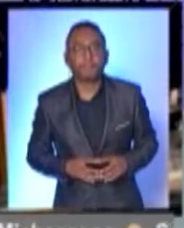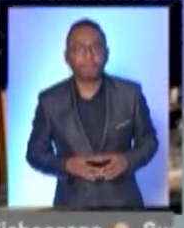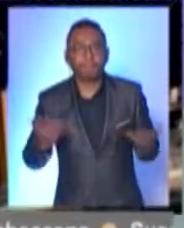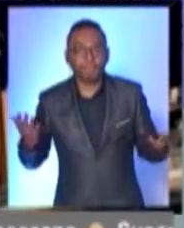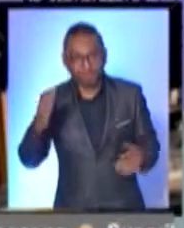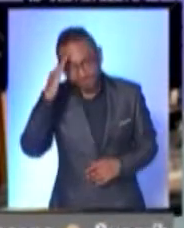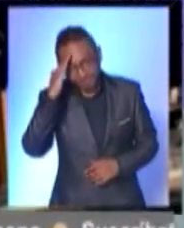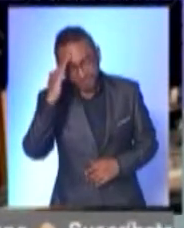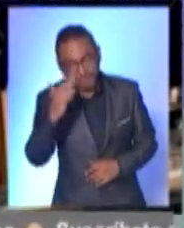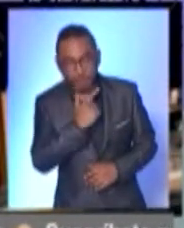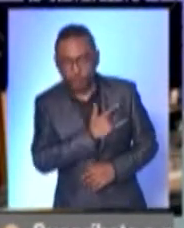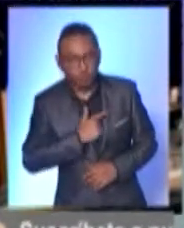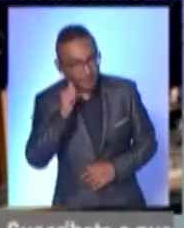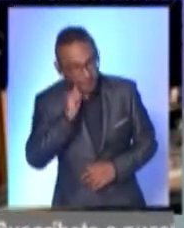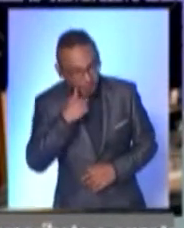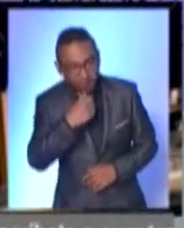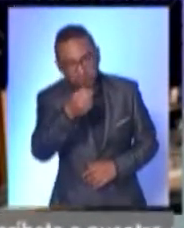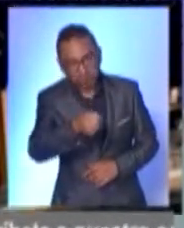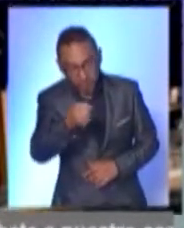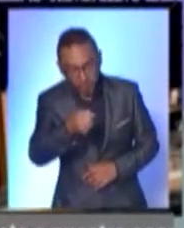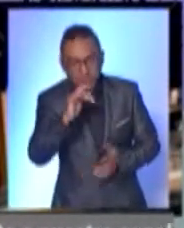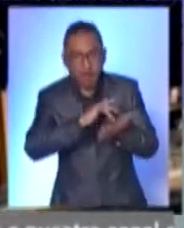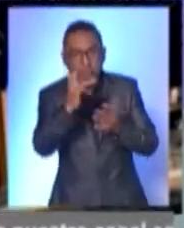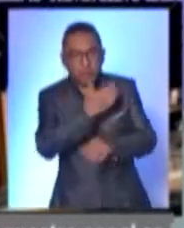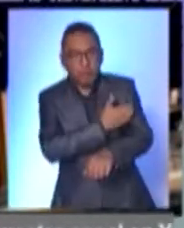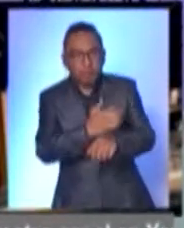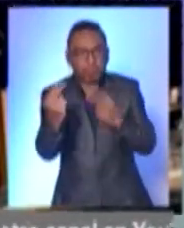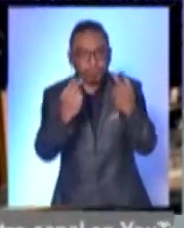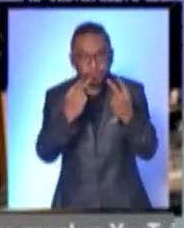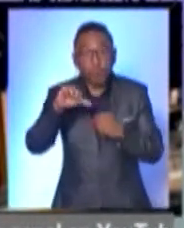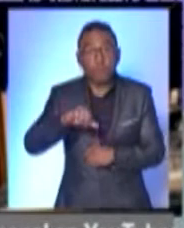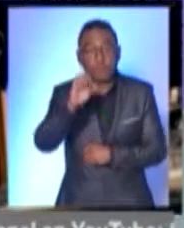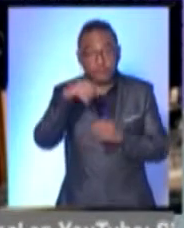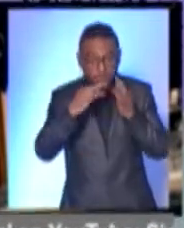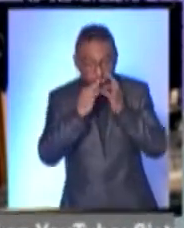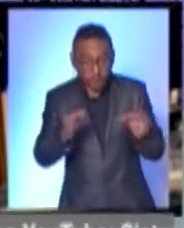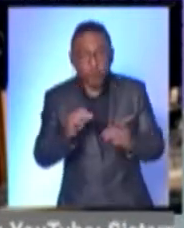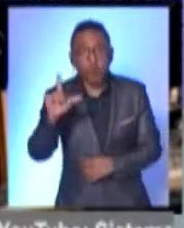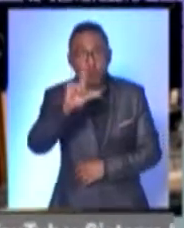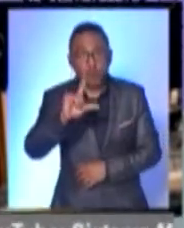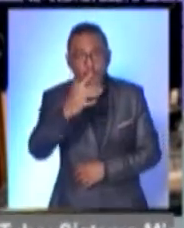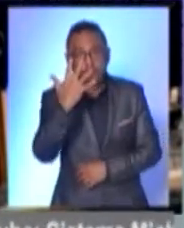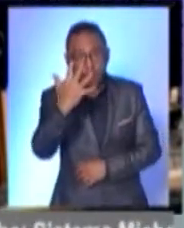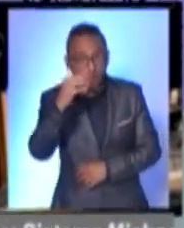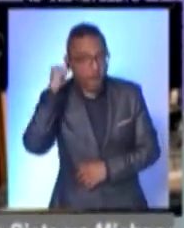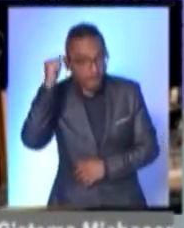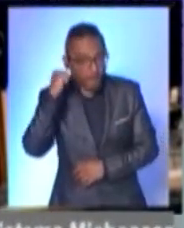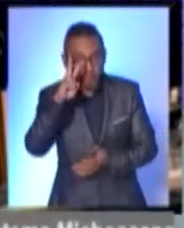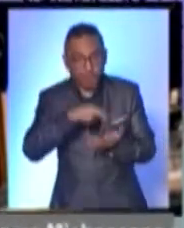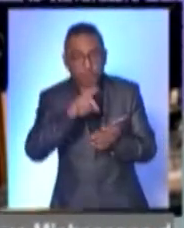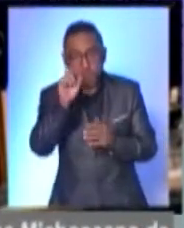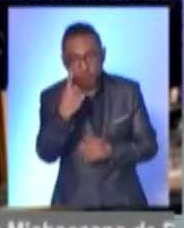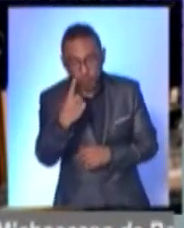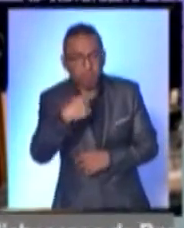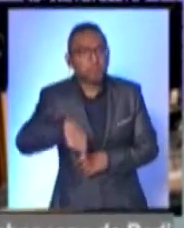Hola, ¿qué tal? Les saludo con el gusto de siempre. Gracias por acompañarnos hoy en SM Noticias, lunes 5 de abril del 2021. Saludos a usted que nos